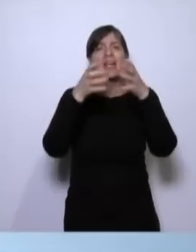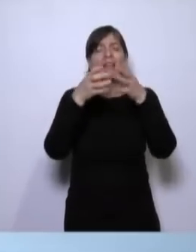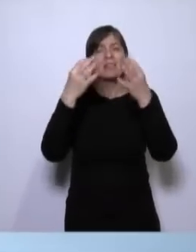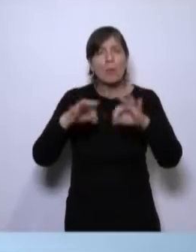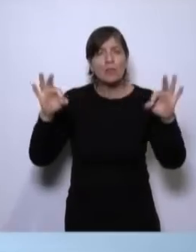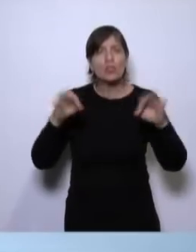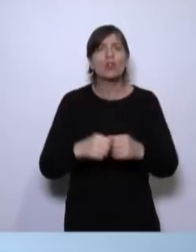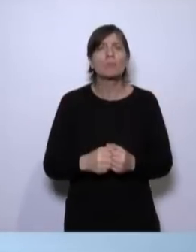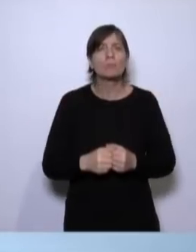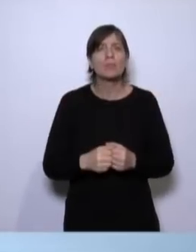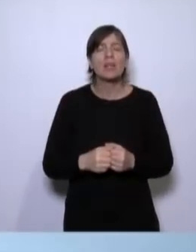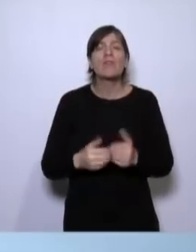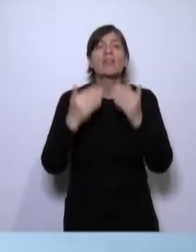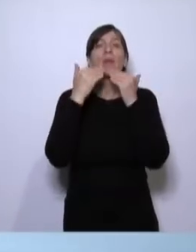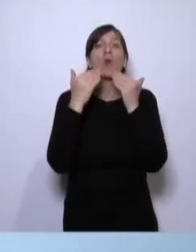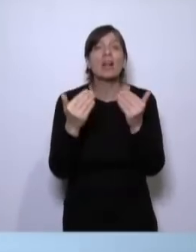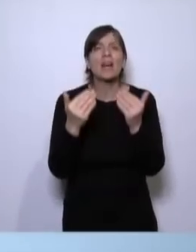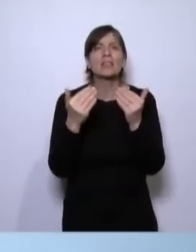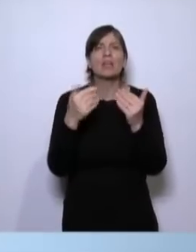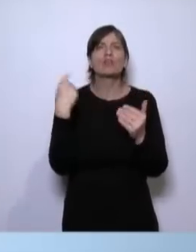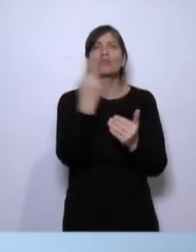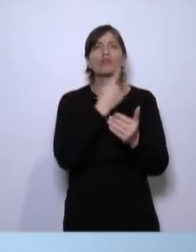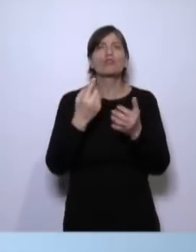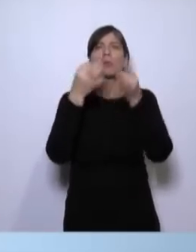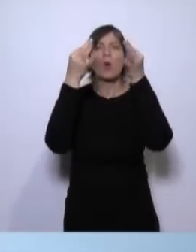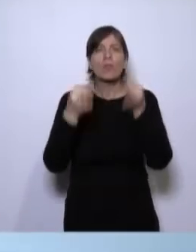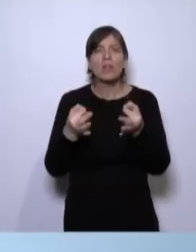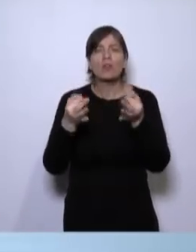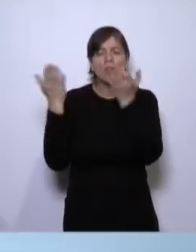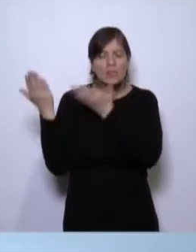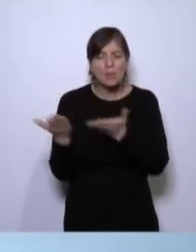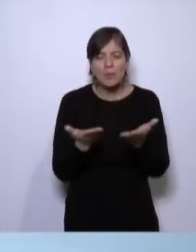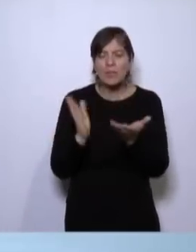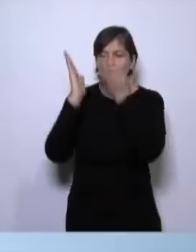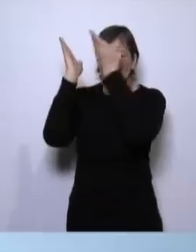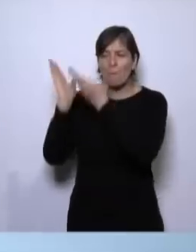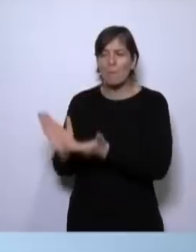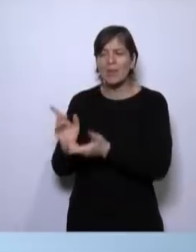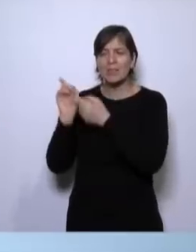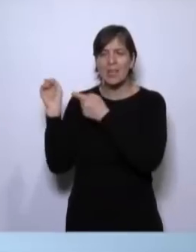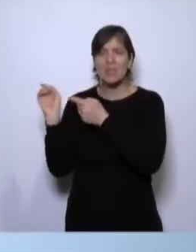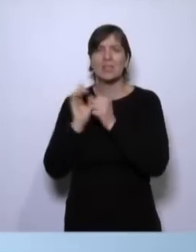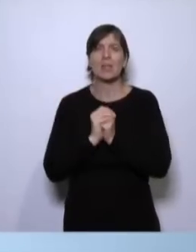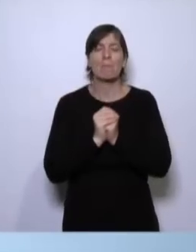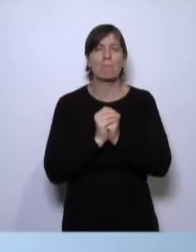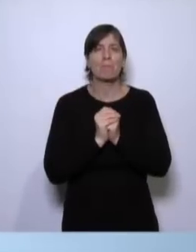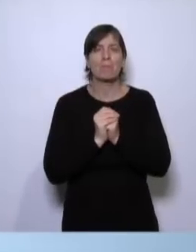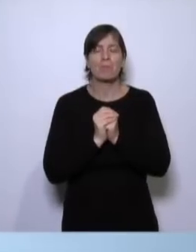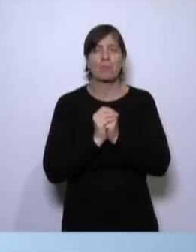salvación, y te damos gracias porque nos haces dignos de servirte en tu